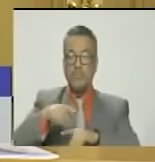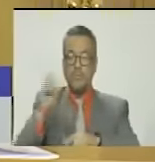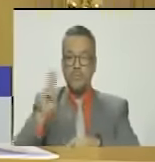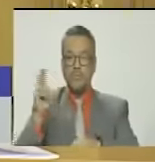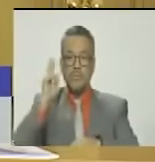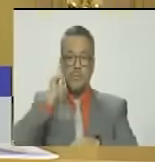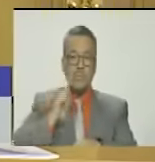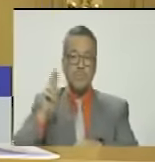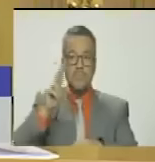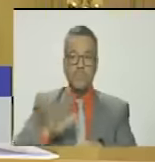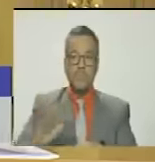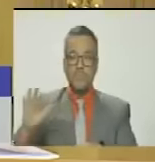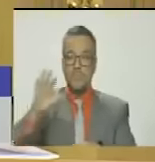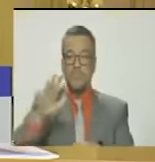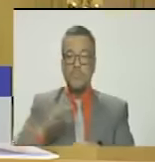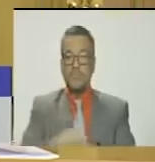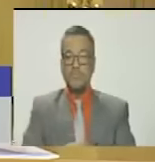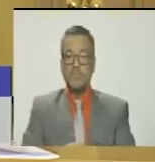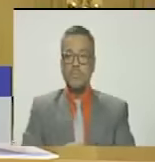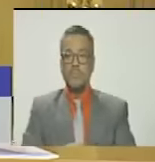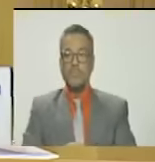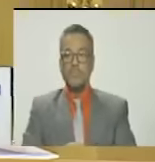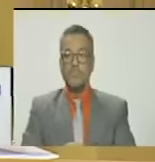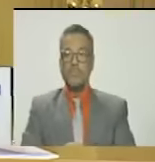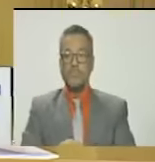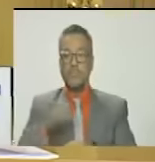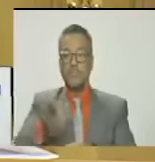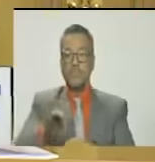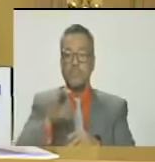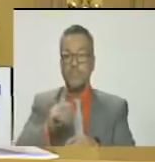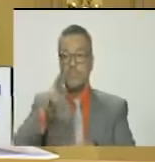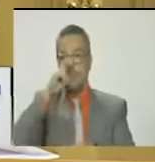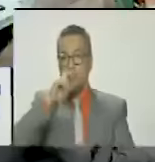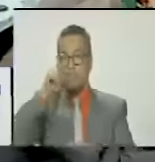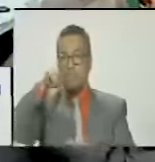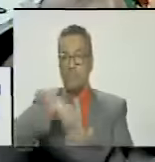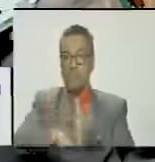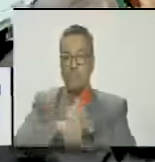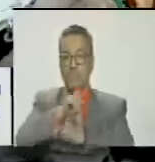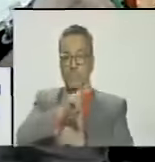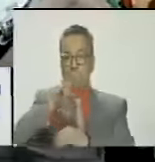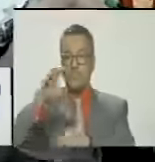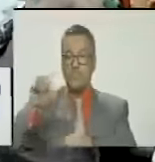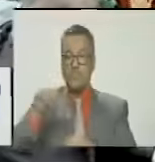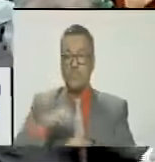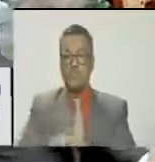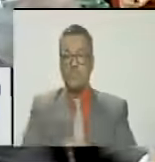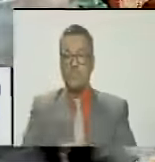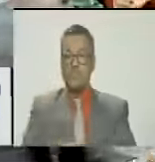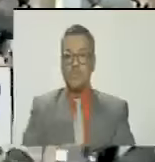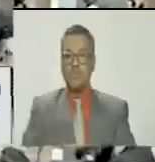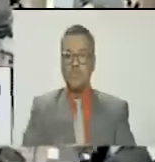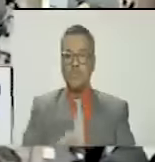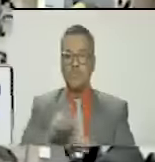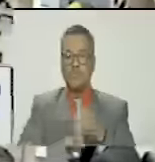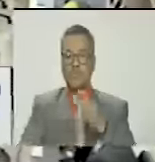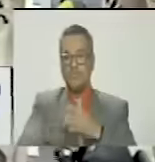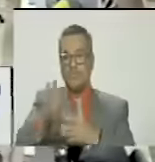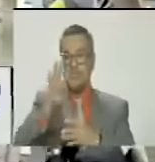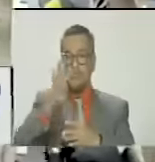la República Bolivariana de Venezuela, electa en el año 2020 en su